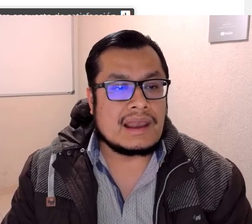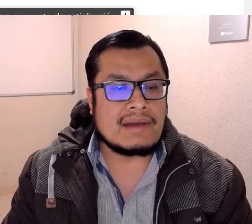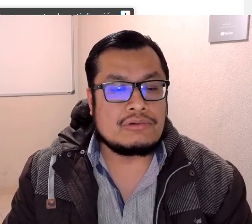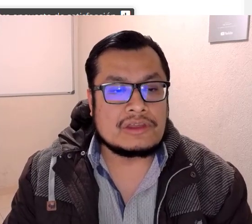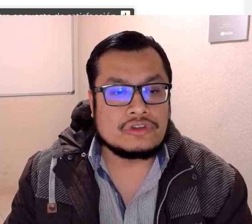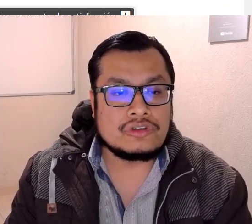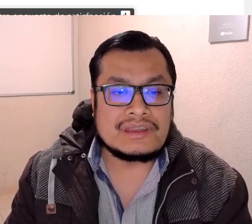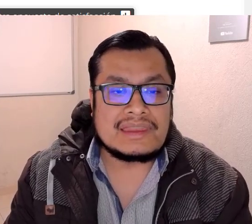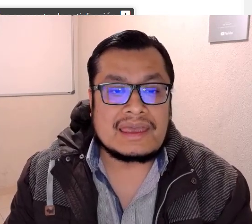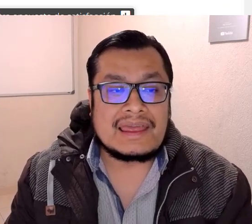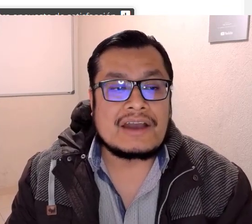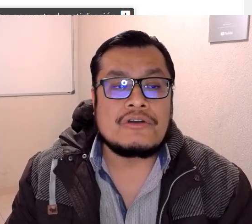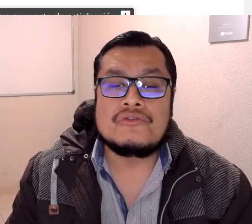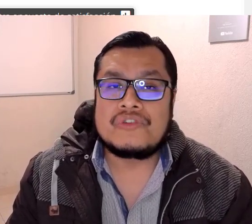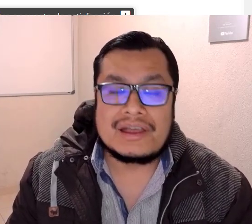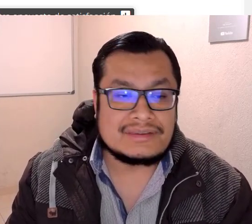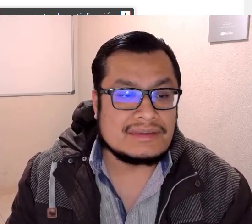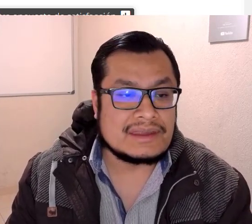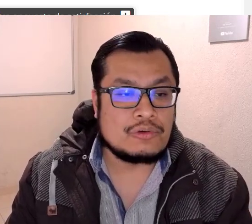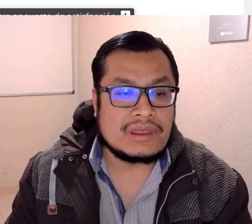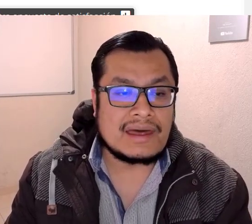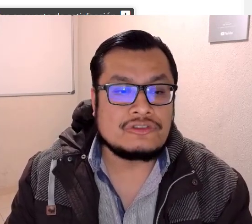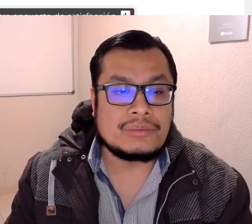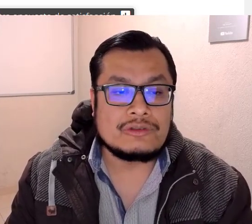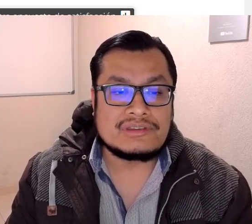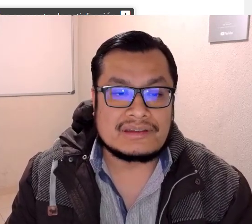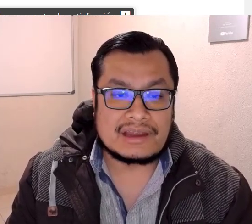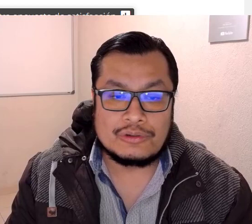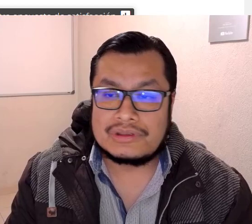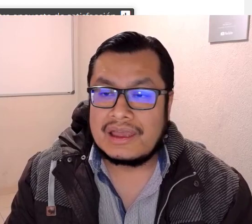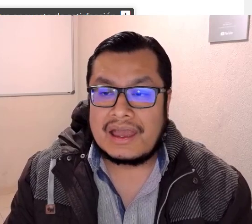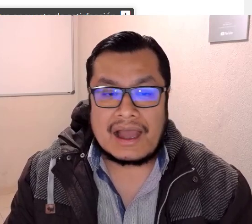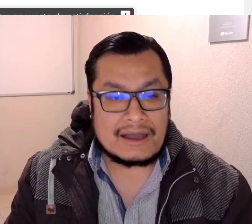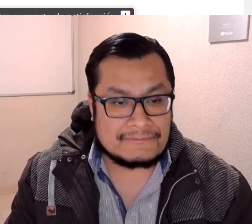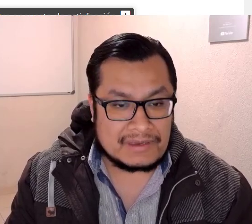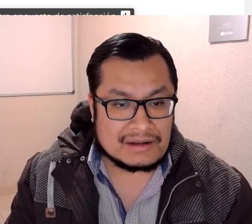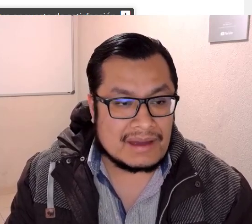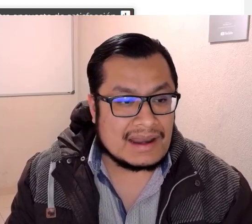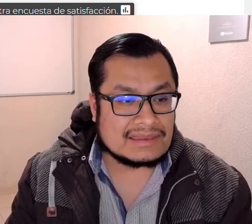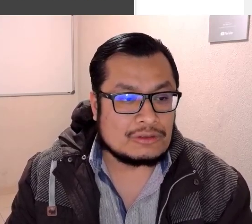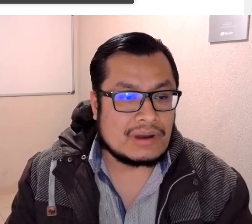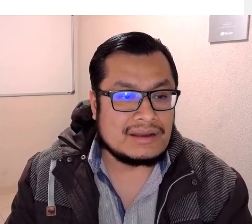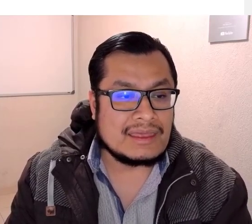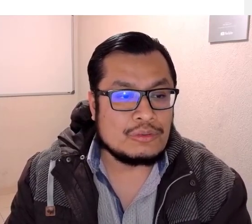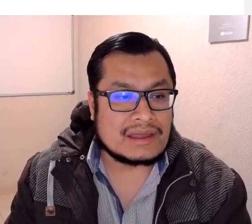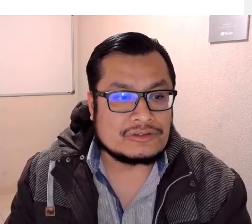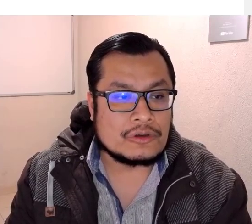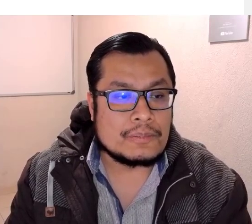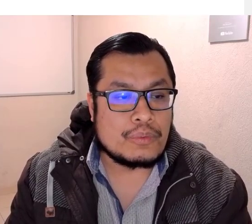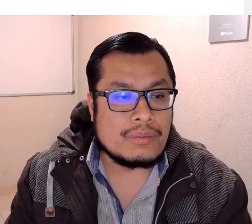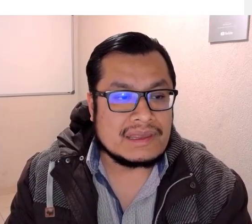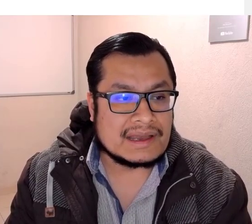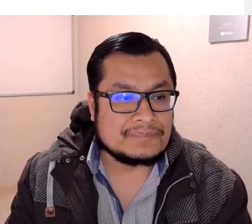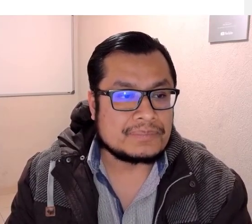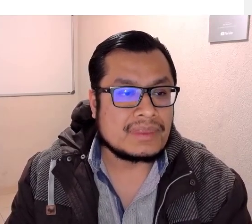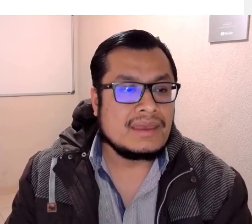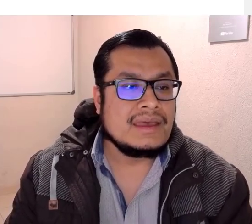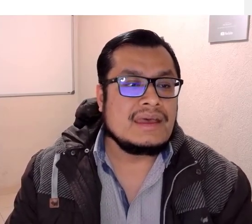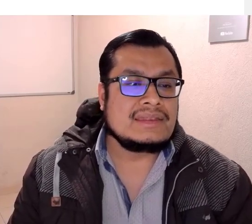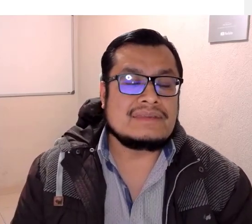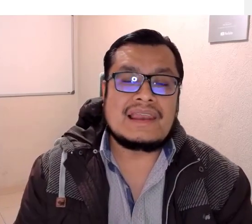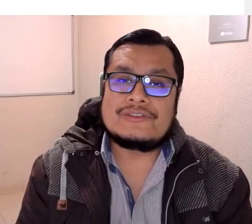la vacunación docente genera confianza y seguridad sobre nuestra salud afirman la titular de educación pública